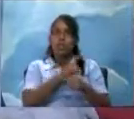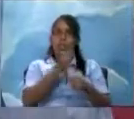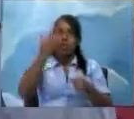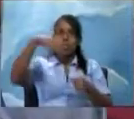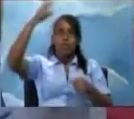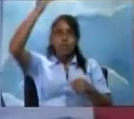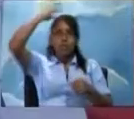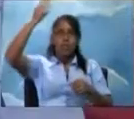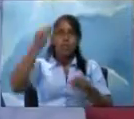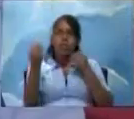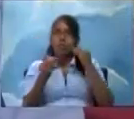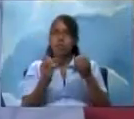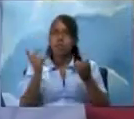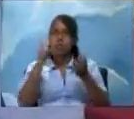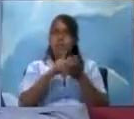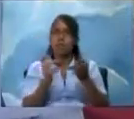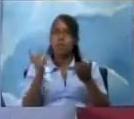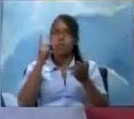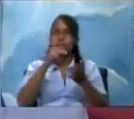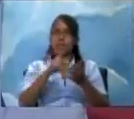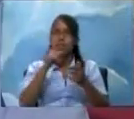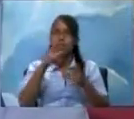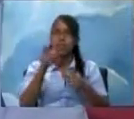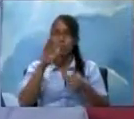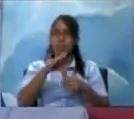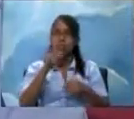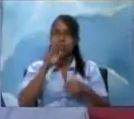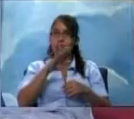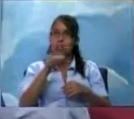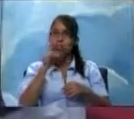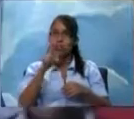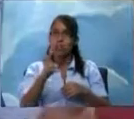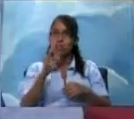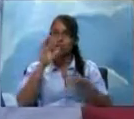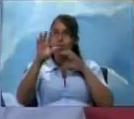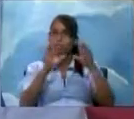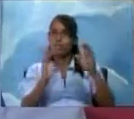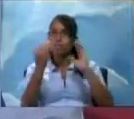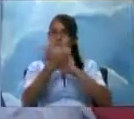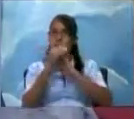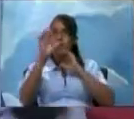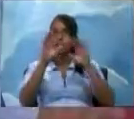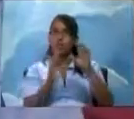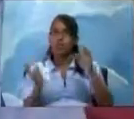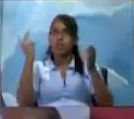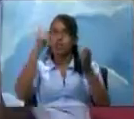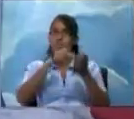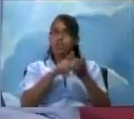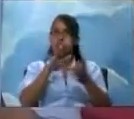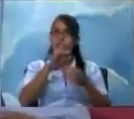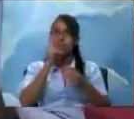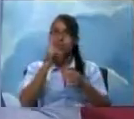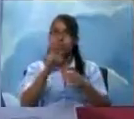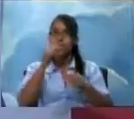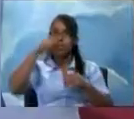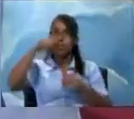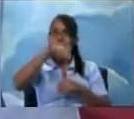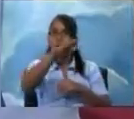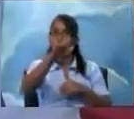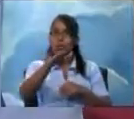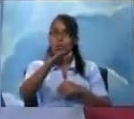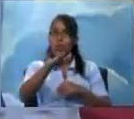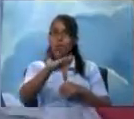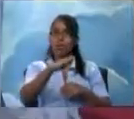de los reyes, cómo se iban a levantar. Eso ya lo estamos mirando. Nación contra nación se ha levantado. Estamos mirando los